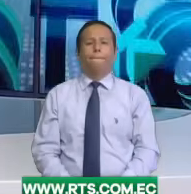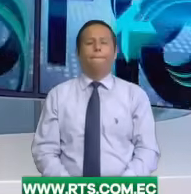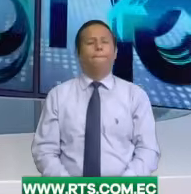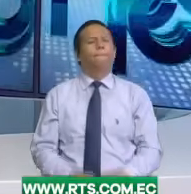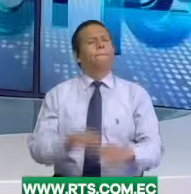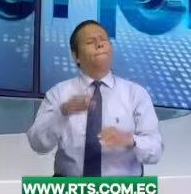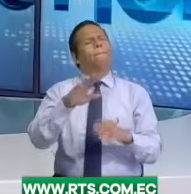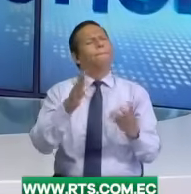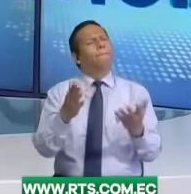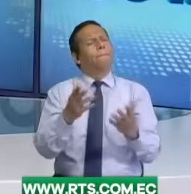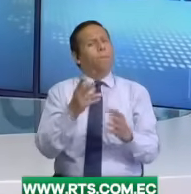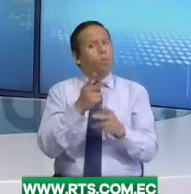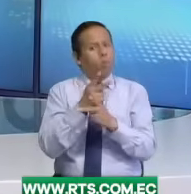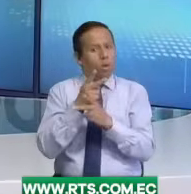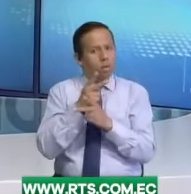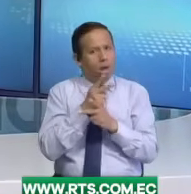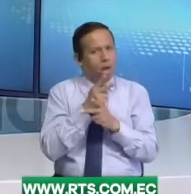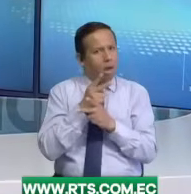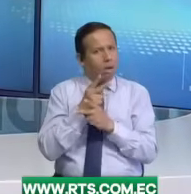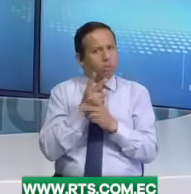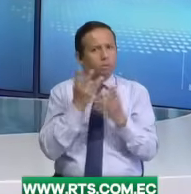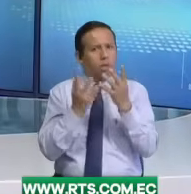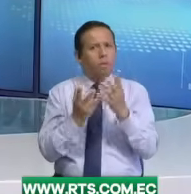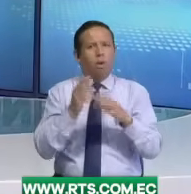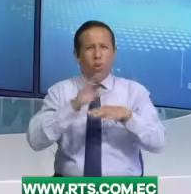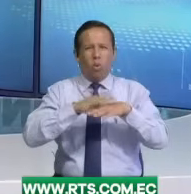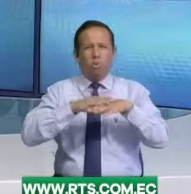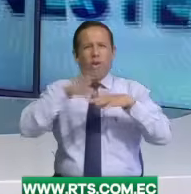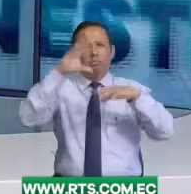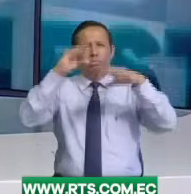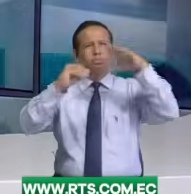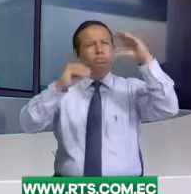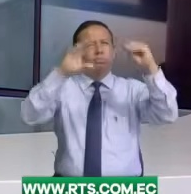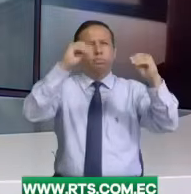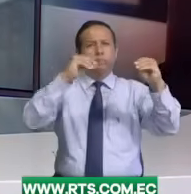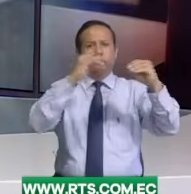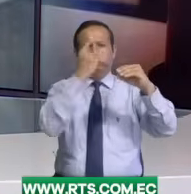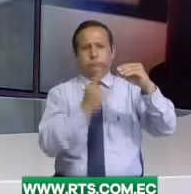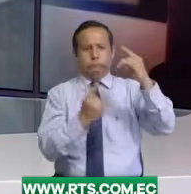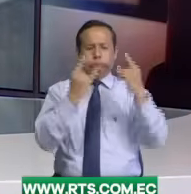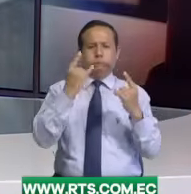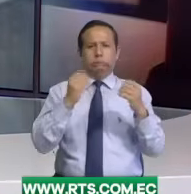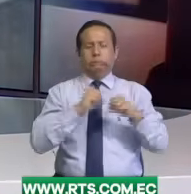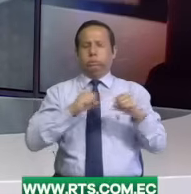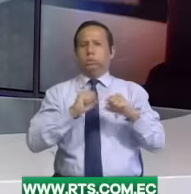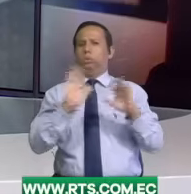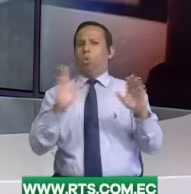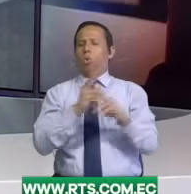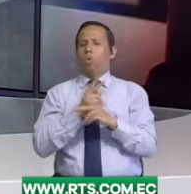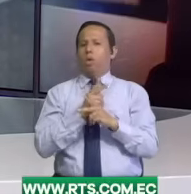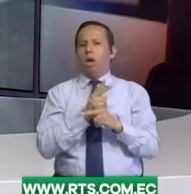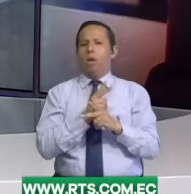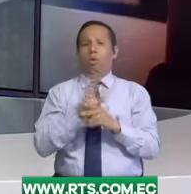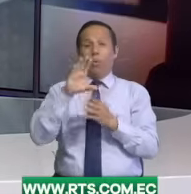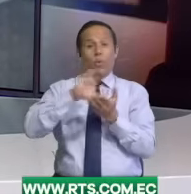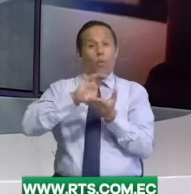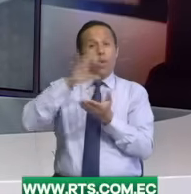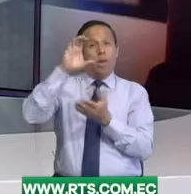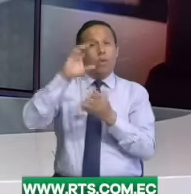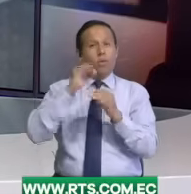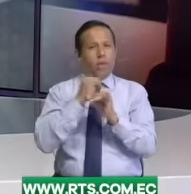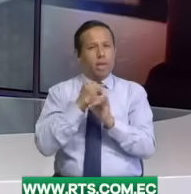¿Cómo evitar tragedias relacionadas a los apagones? El Colegio de Ingenieros Electrónicos y Eléctricos del